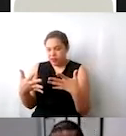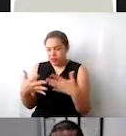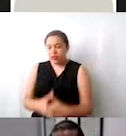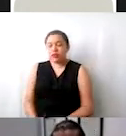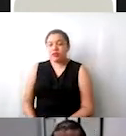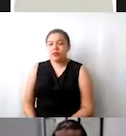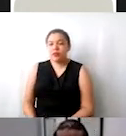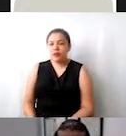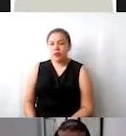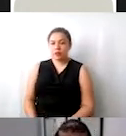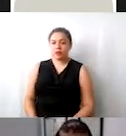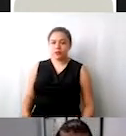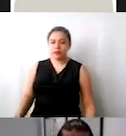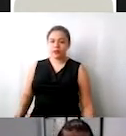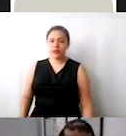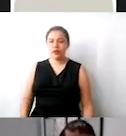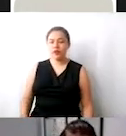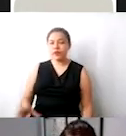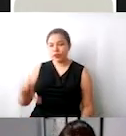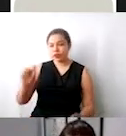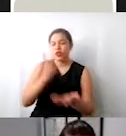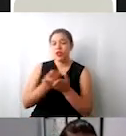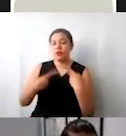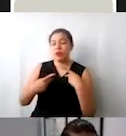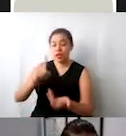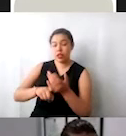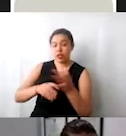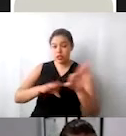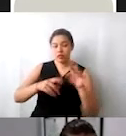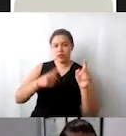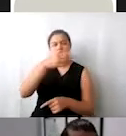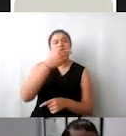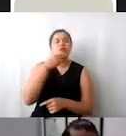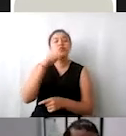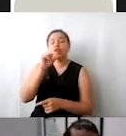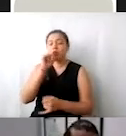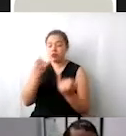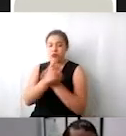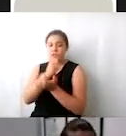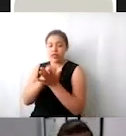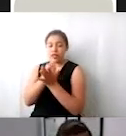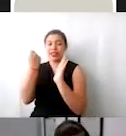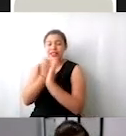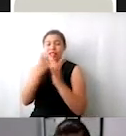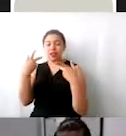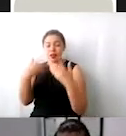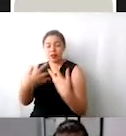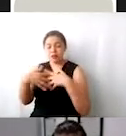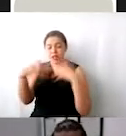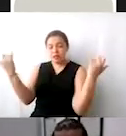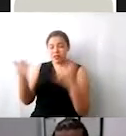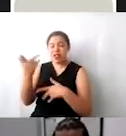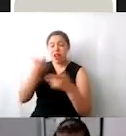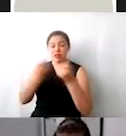No solamente es la puesta a disposición del personal, sino que tiene conocimientos técnicos en el manejo de esa maquinaria pesada. Y además la maquinaria